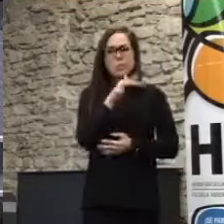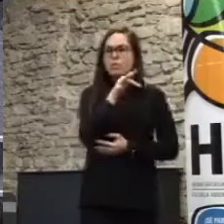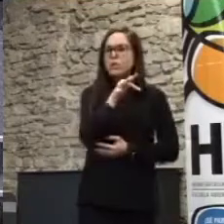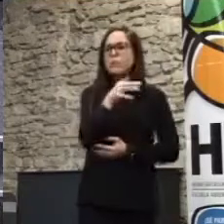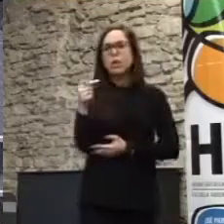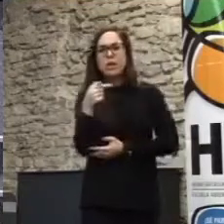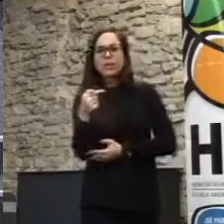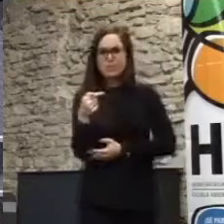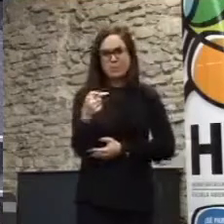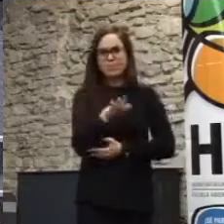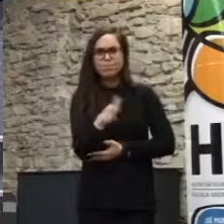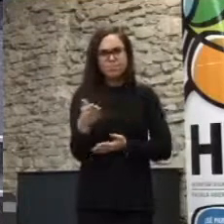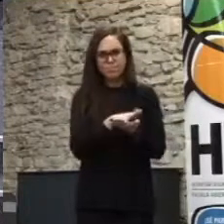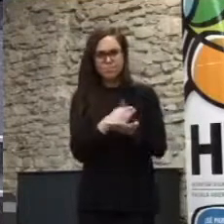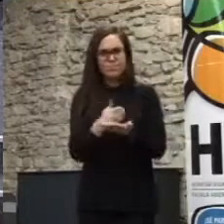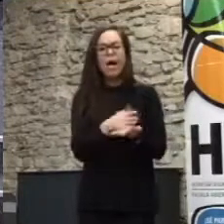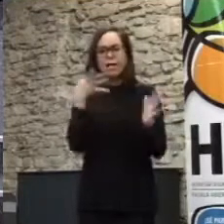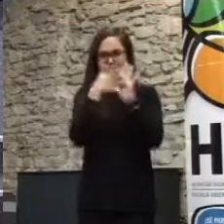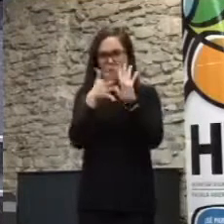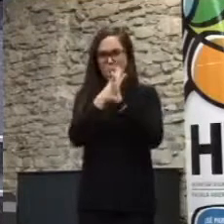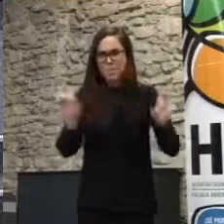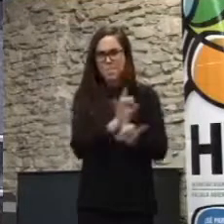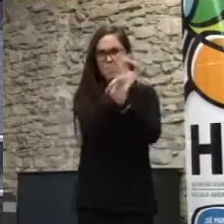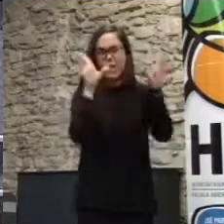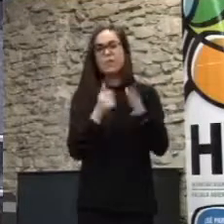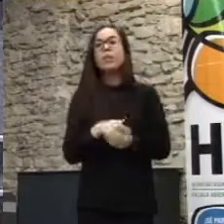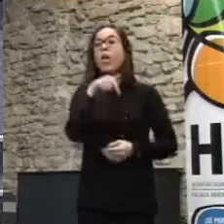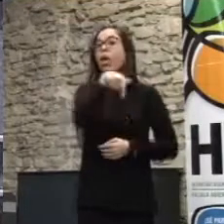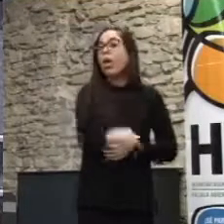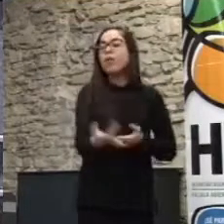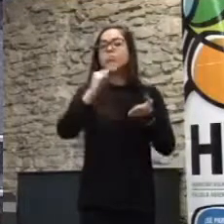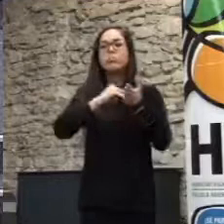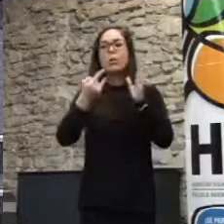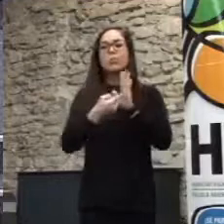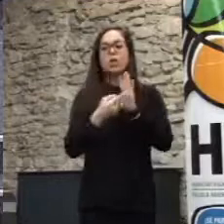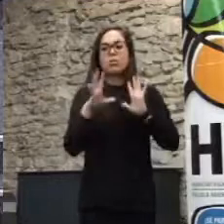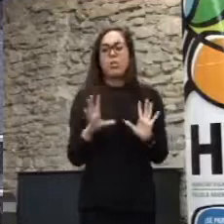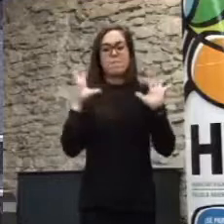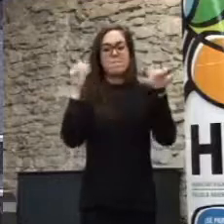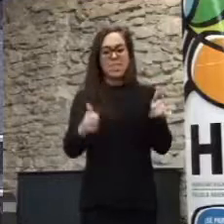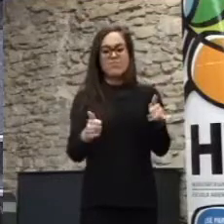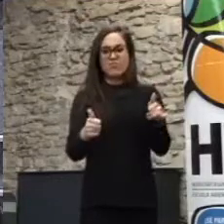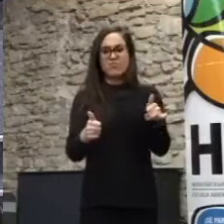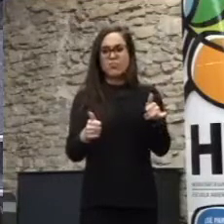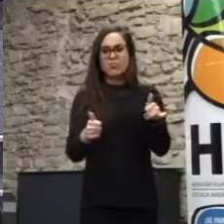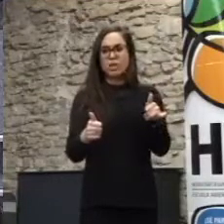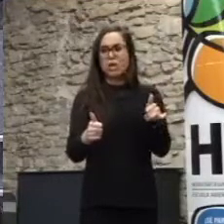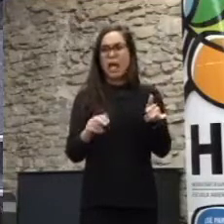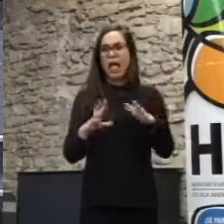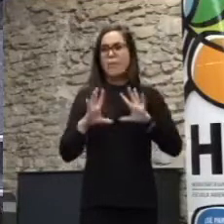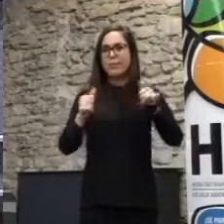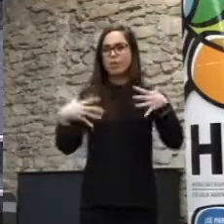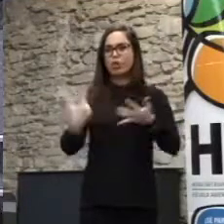su parte mala, me explico. Aquí, cada proyecto que se intenta poner en marcha, lo primero es no.